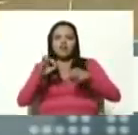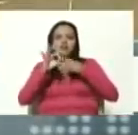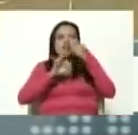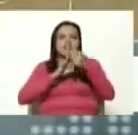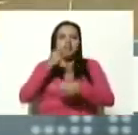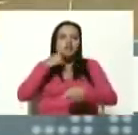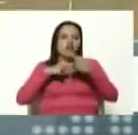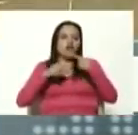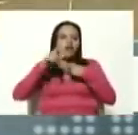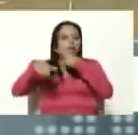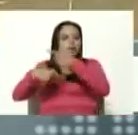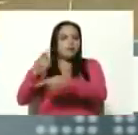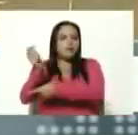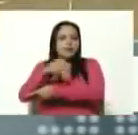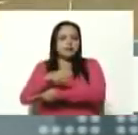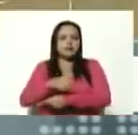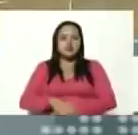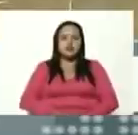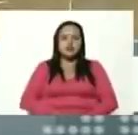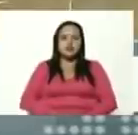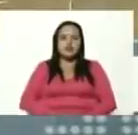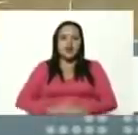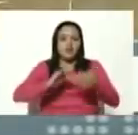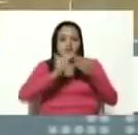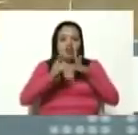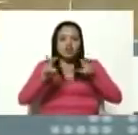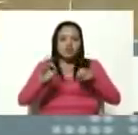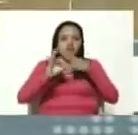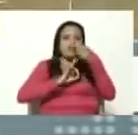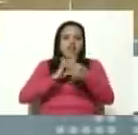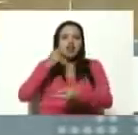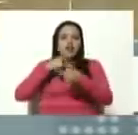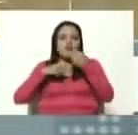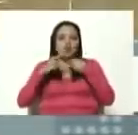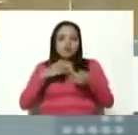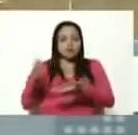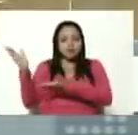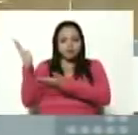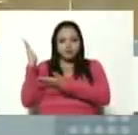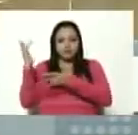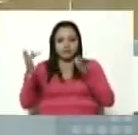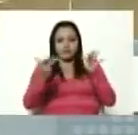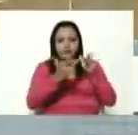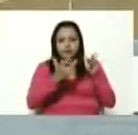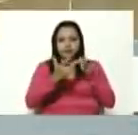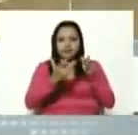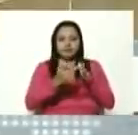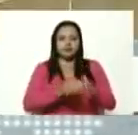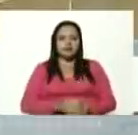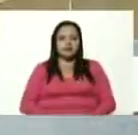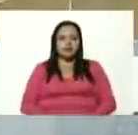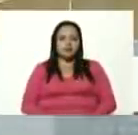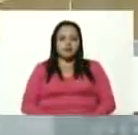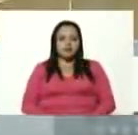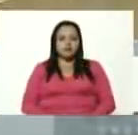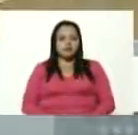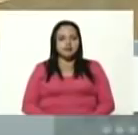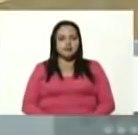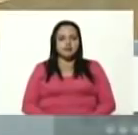los próximos meses. Barrio Nuevo, Barrio Tricolor. Adelante, conversadito,